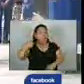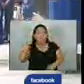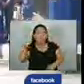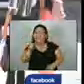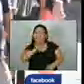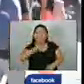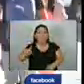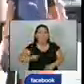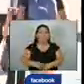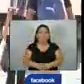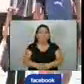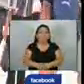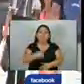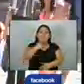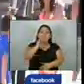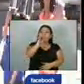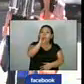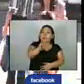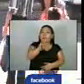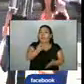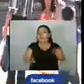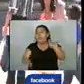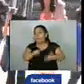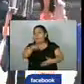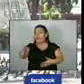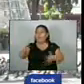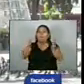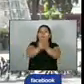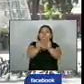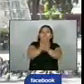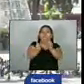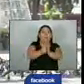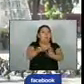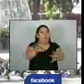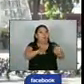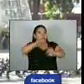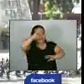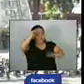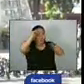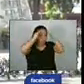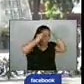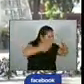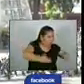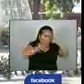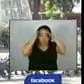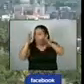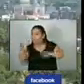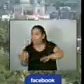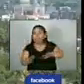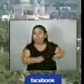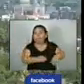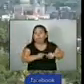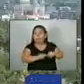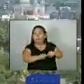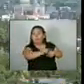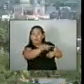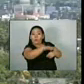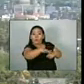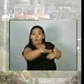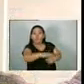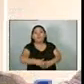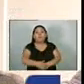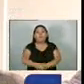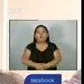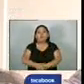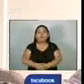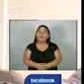por parte del legislativo dice que esto podría provocar poca eficiencia y menos atención en los sectores más alejados del